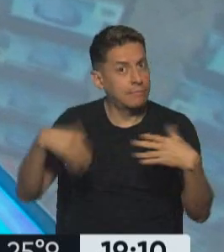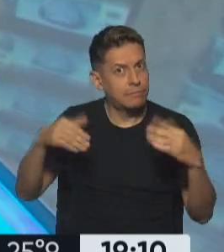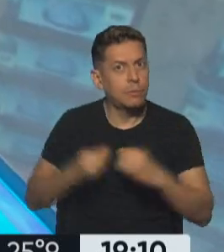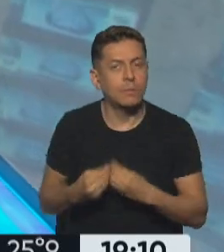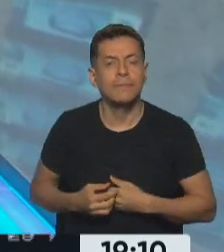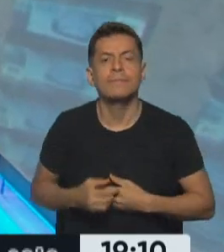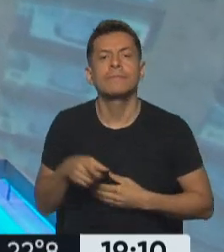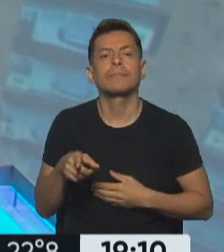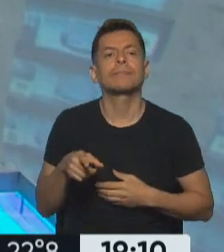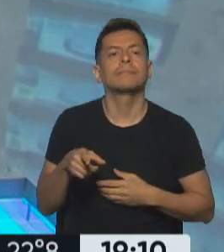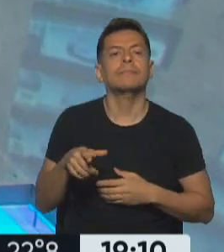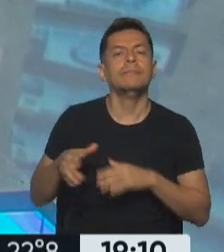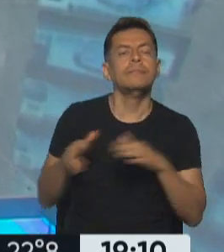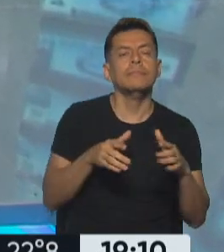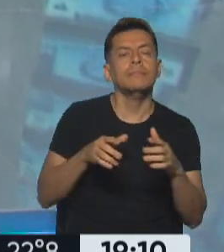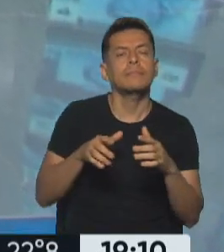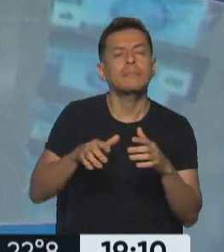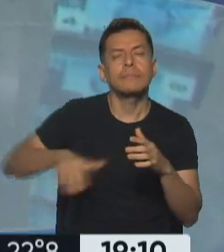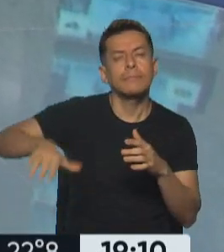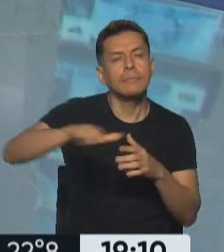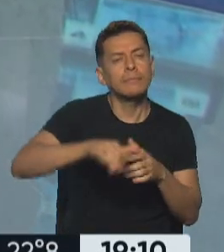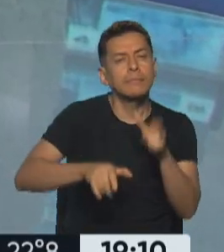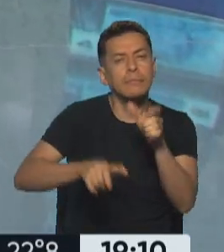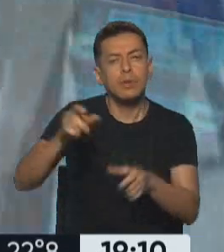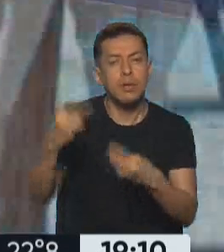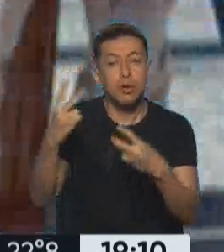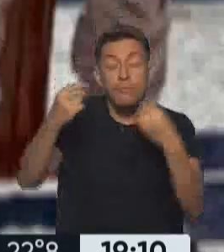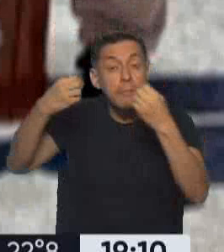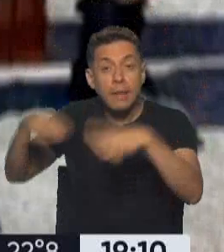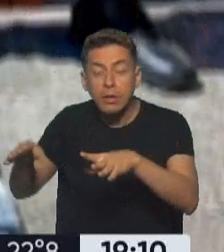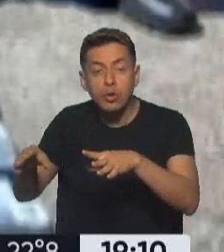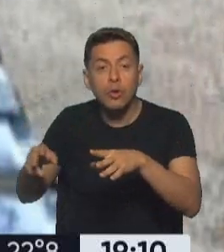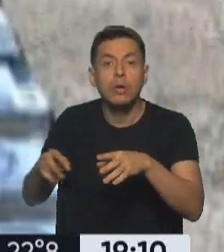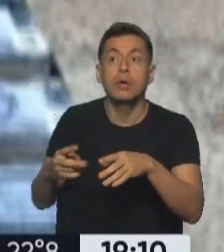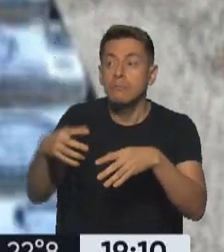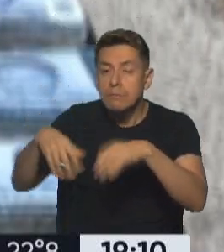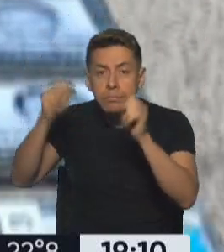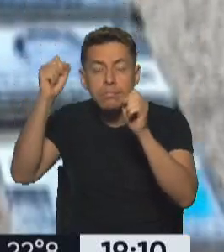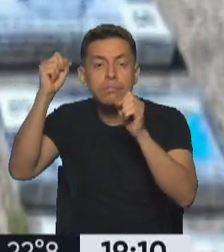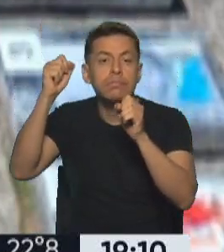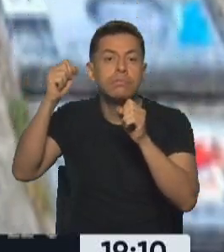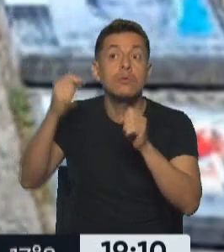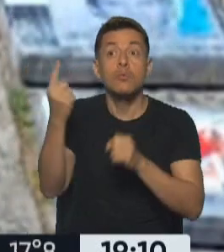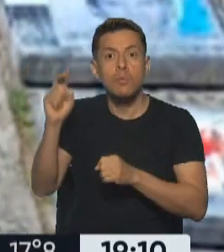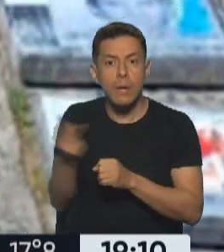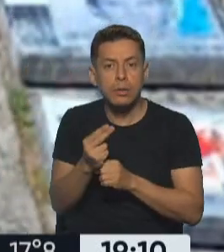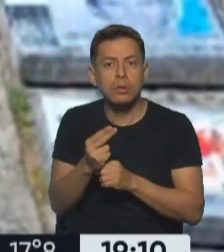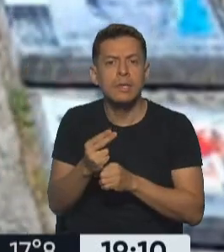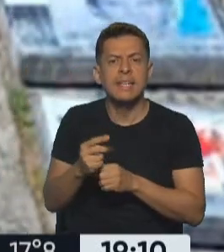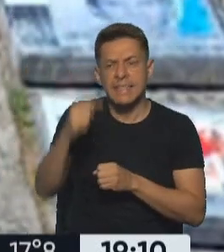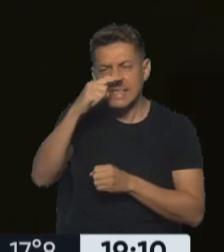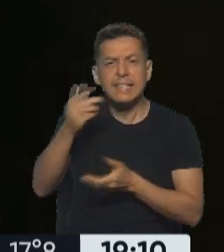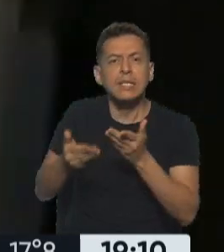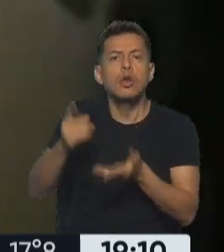tanto se investigan las extrañas circunstancias del hallazgo de dos náufragos, un muerto y 37 kilos de cocaína. Lo concreto, un hombre